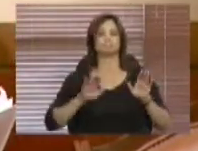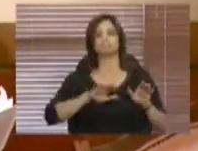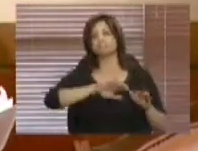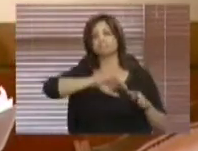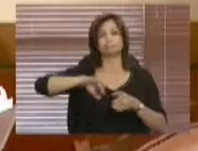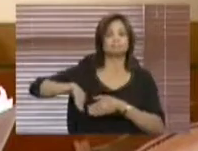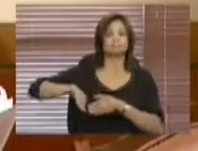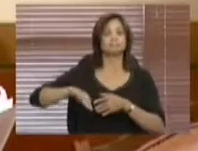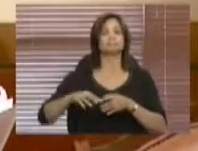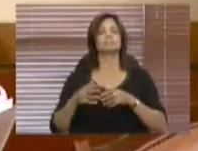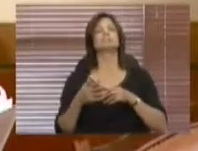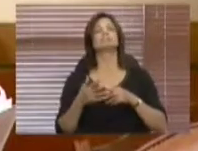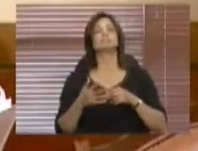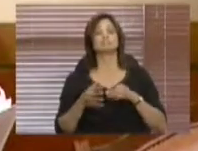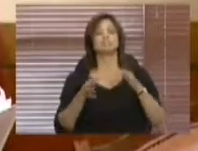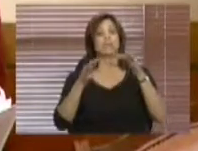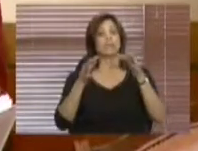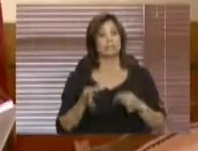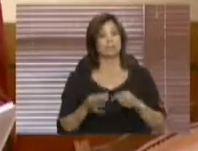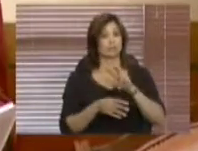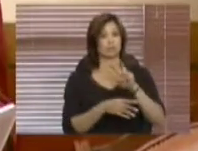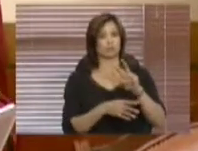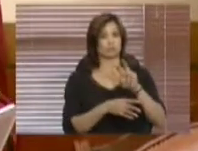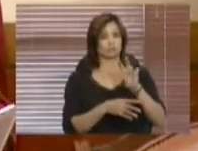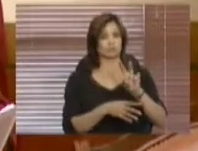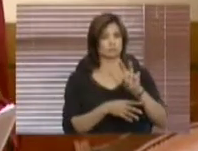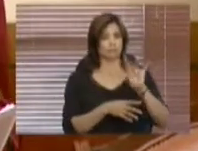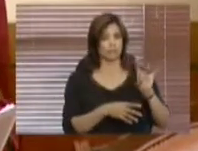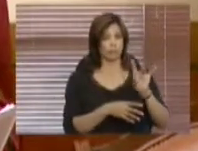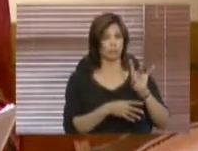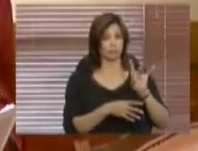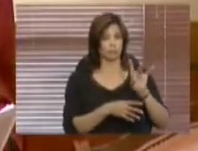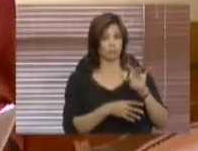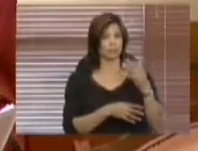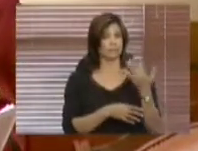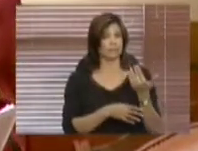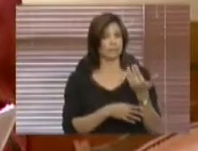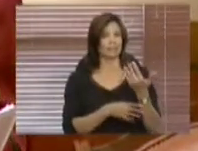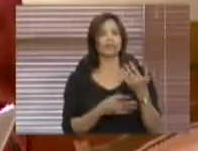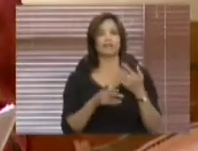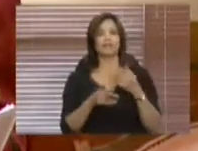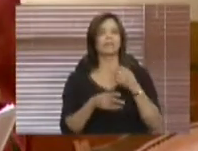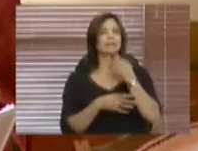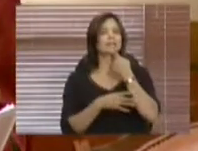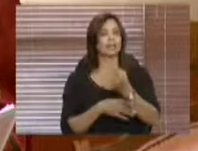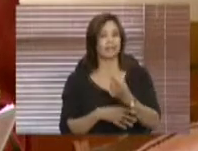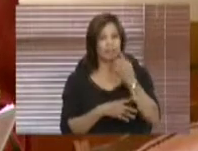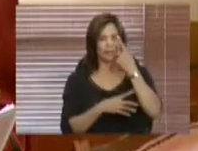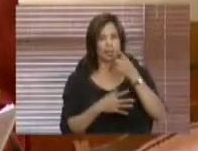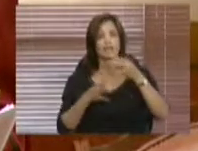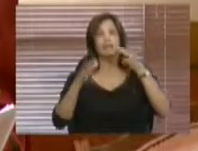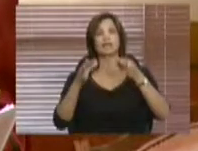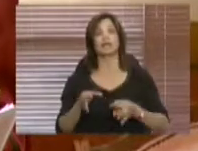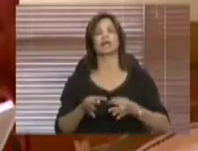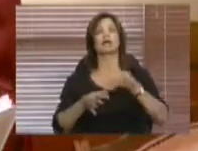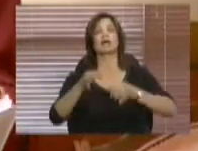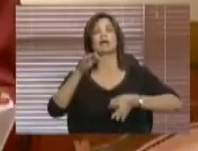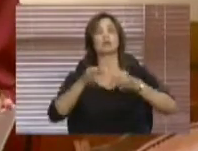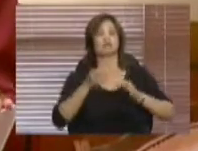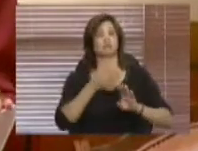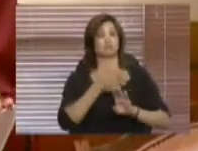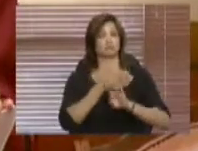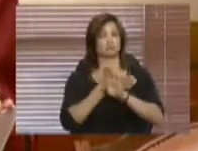otra parte, la sentencia 278-15 confirmó la decisión del juez de